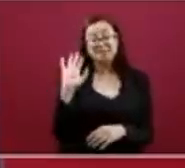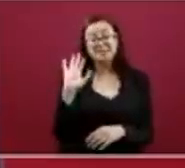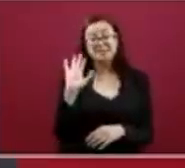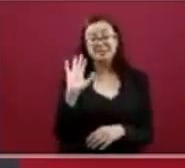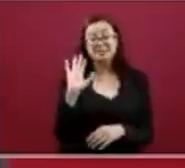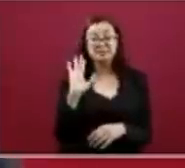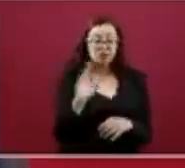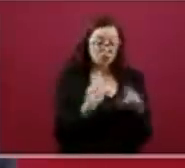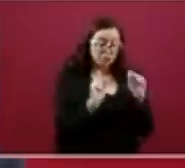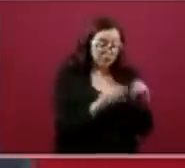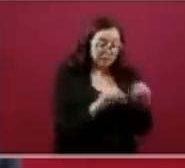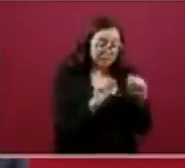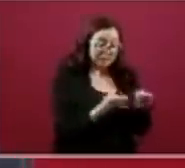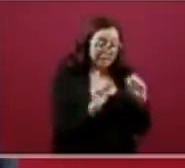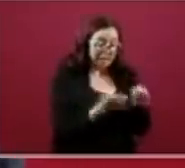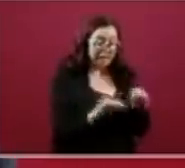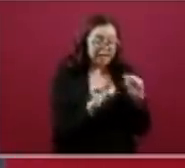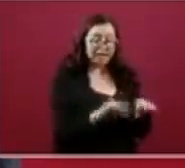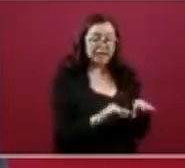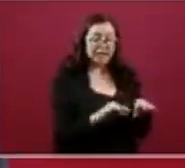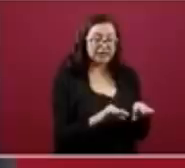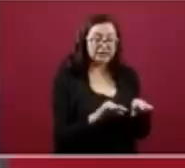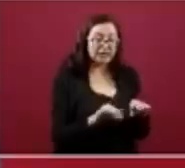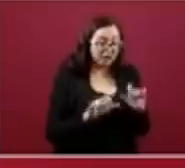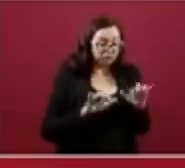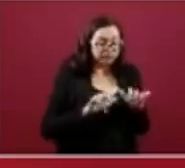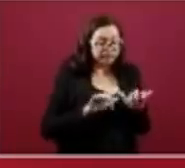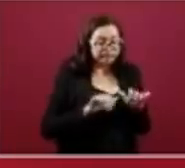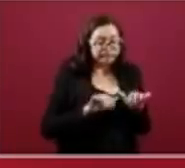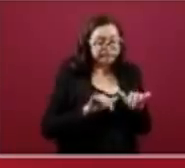que todo es estar en el escritorio,